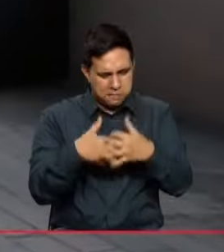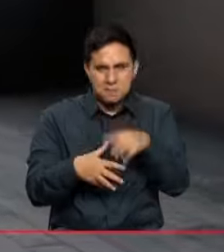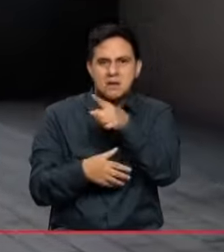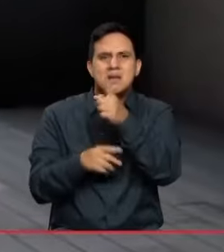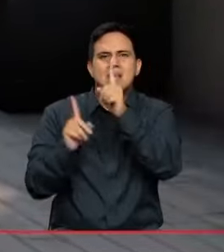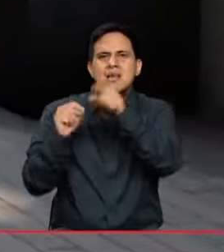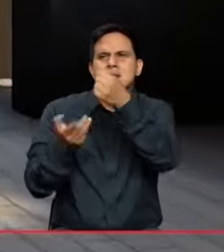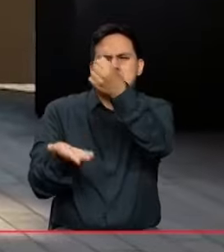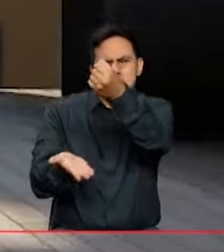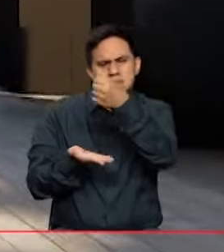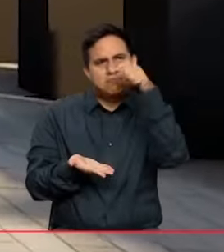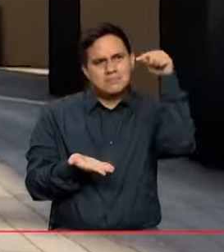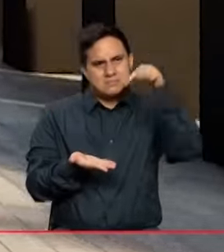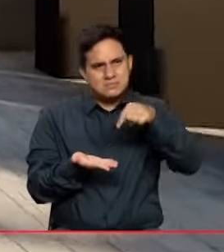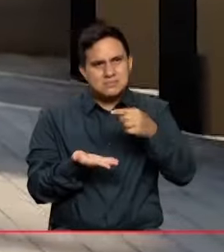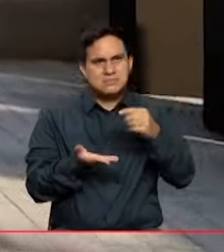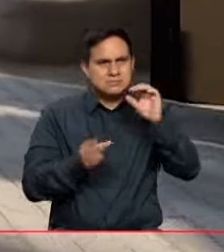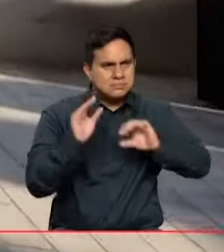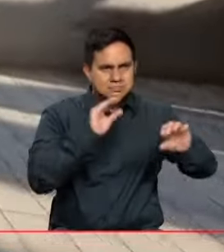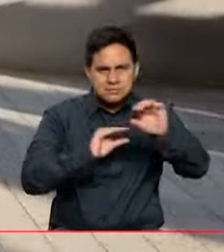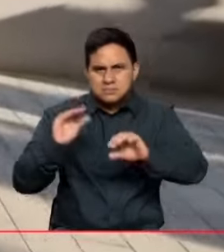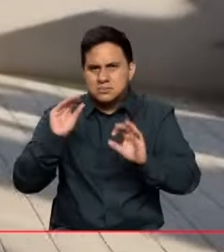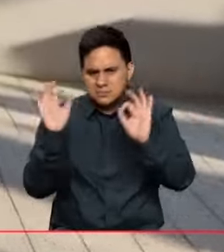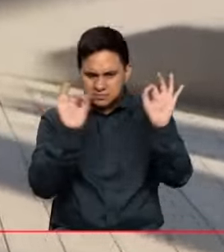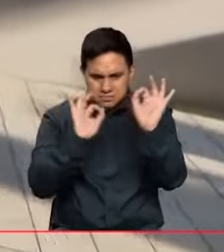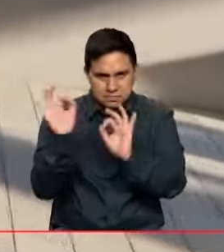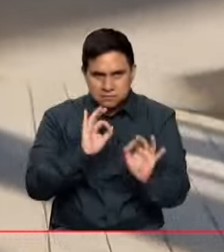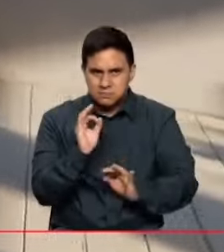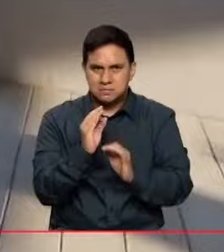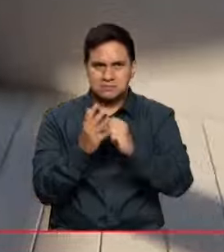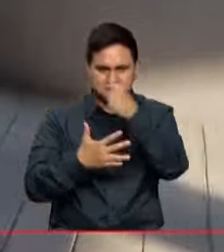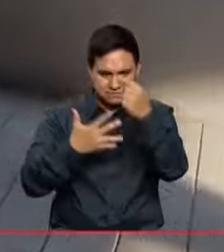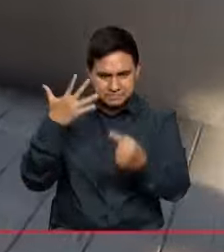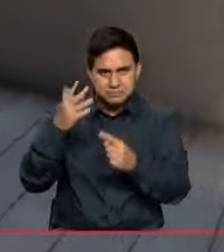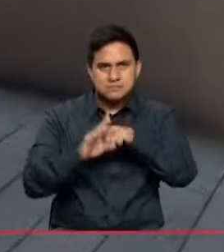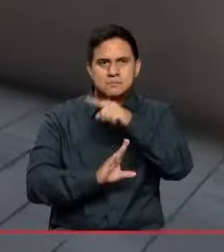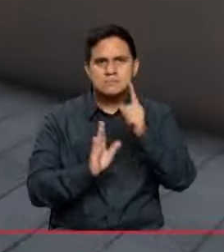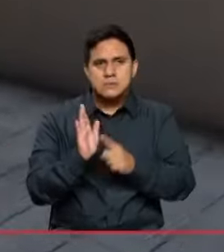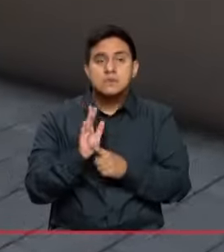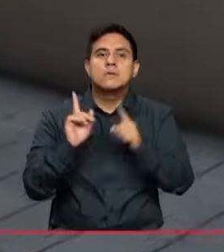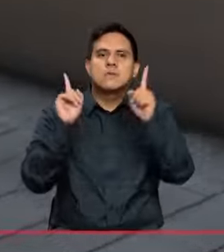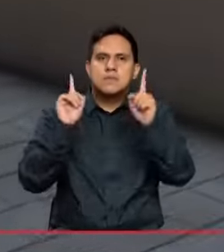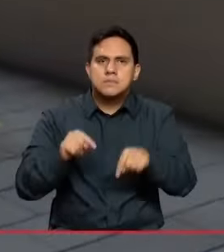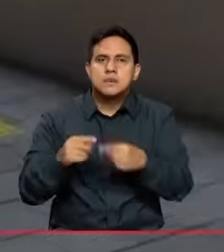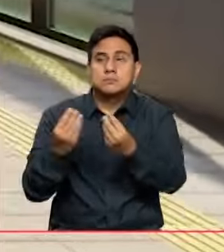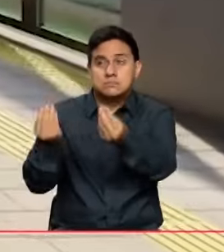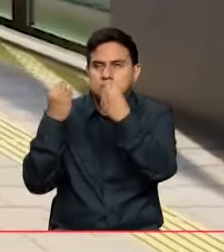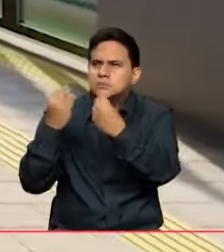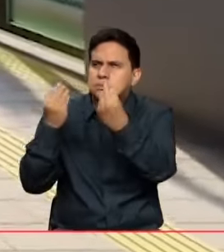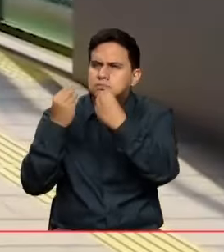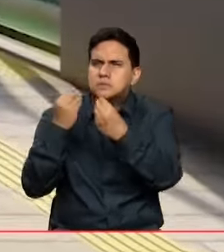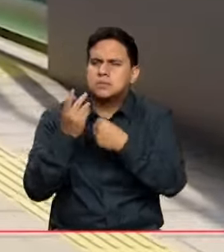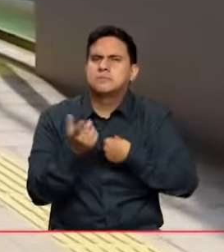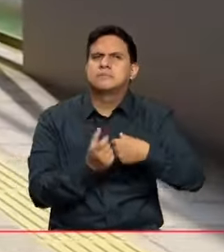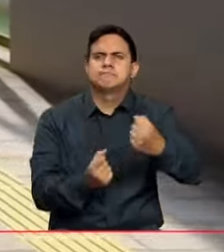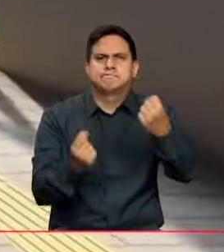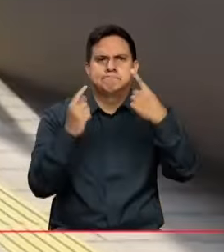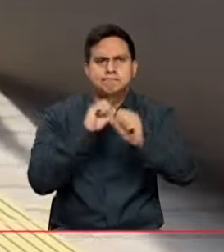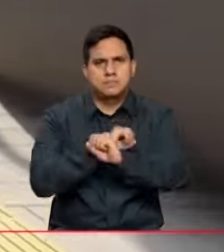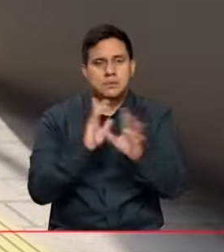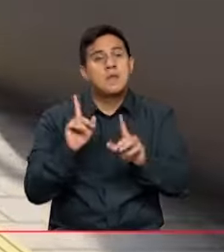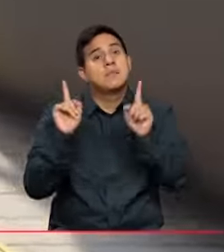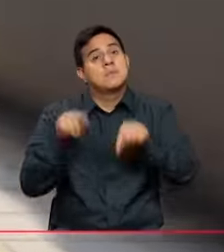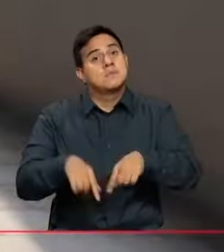se tien en este tipo de proyectos la transferencia de conocimiento y contribuir con un gran sueño y es que el Valle del